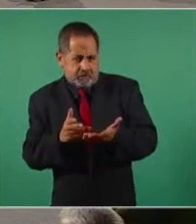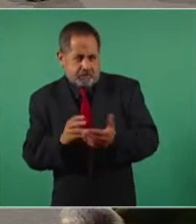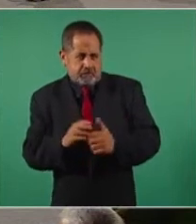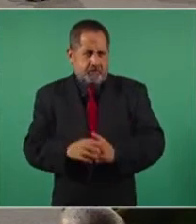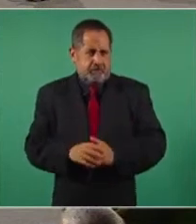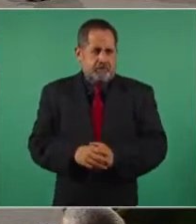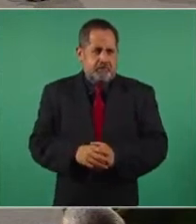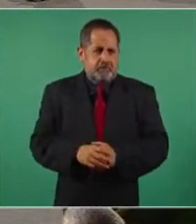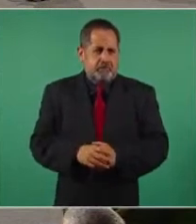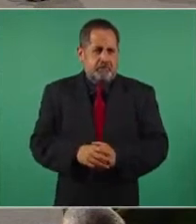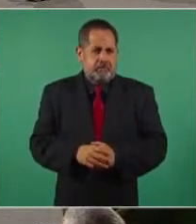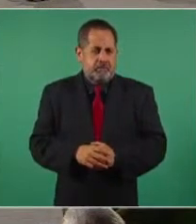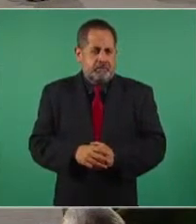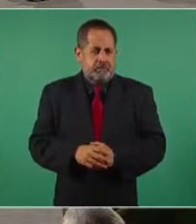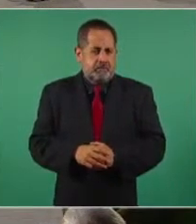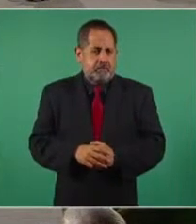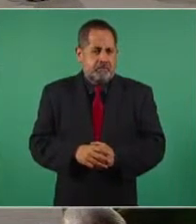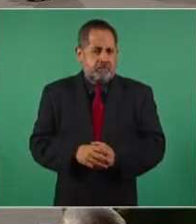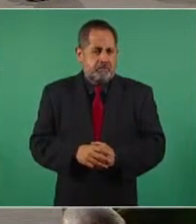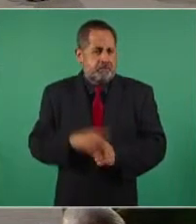adiós sobre la